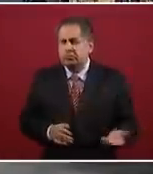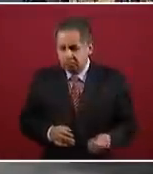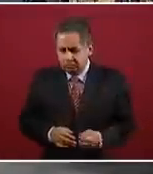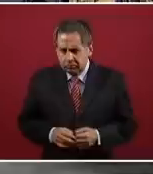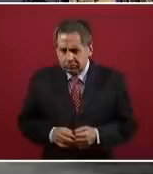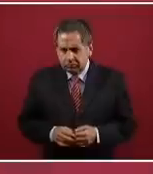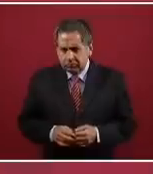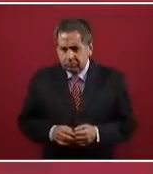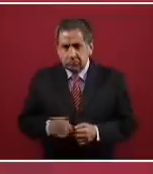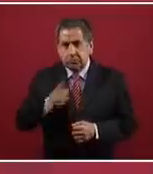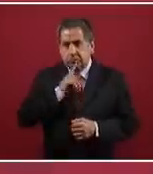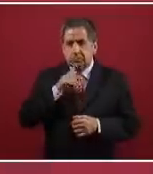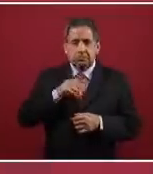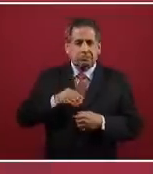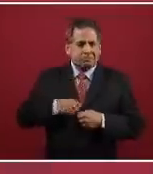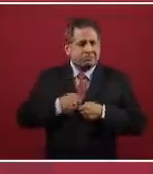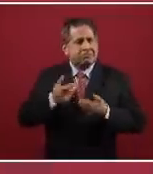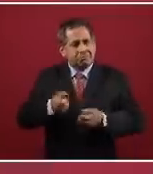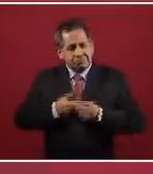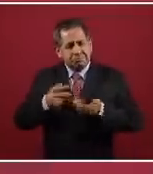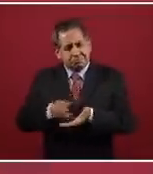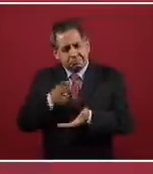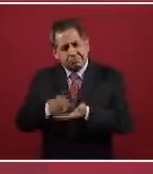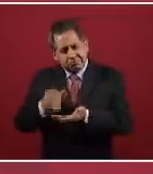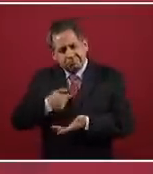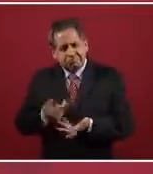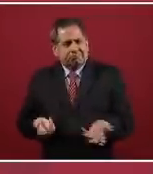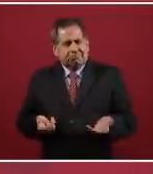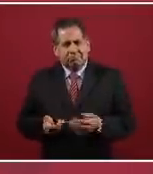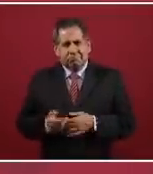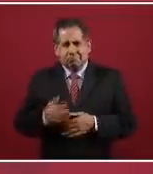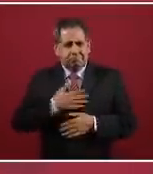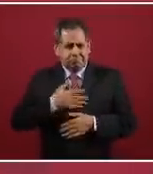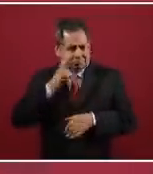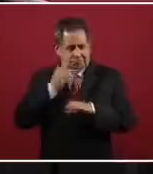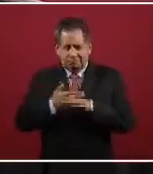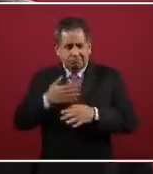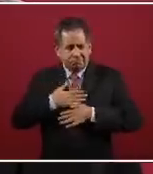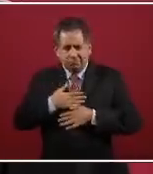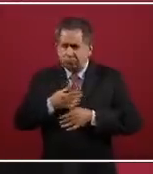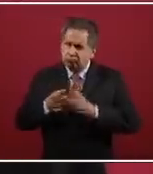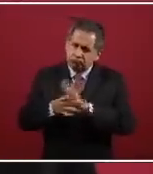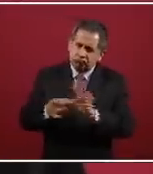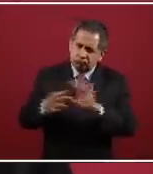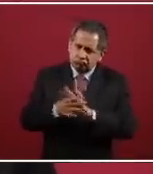¿Por qué lo tengo yo que estar diciendo? Ni me corresponde.